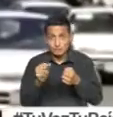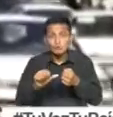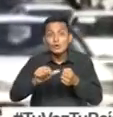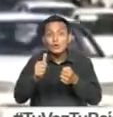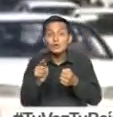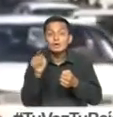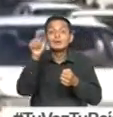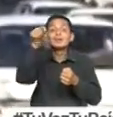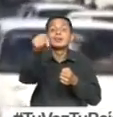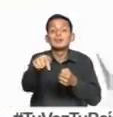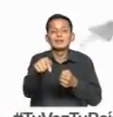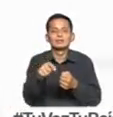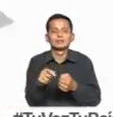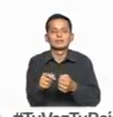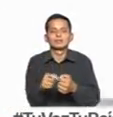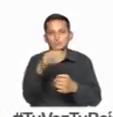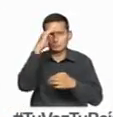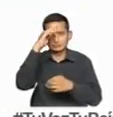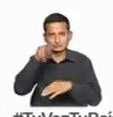Armada Nacional Afgana.